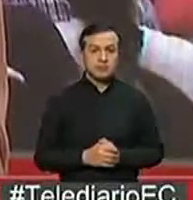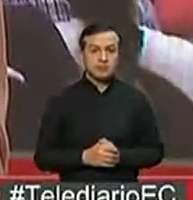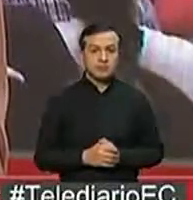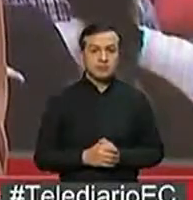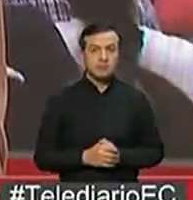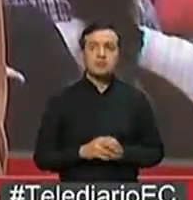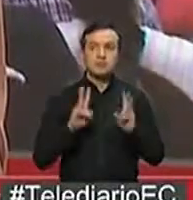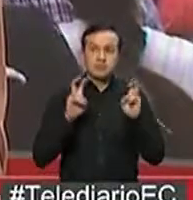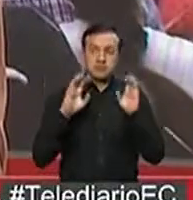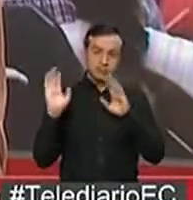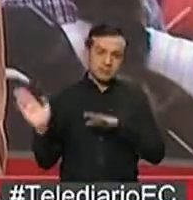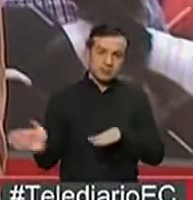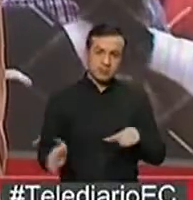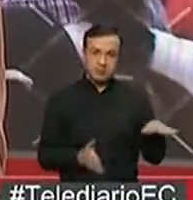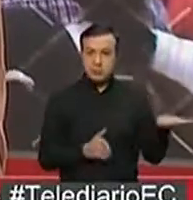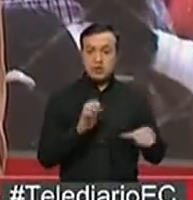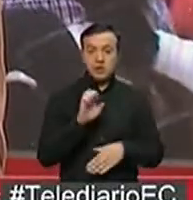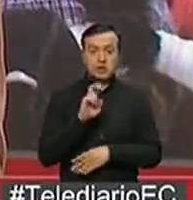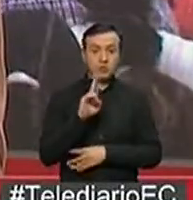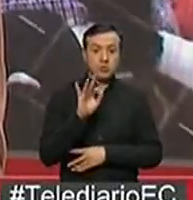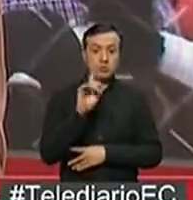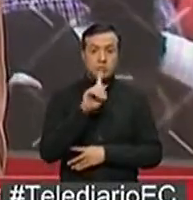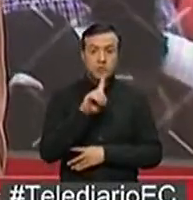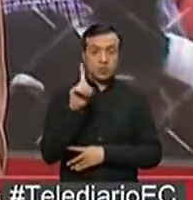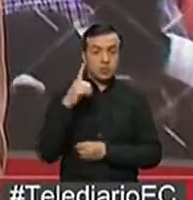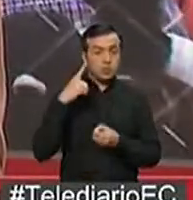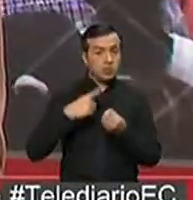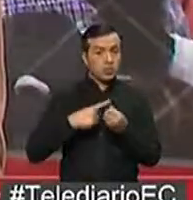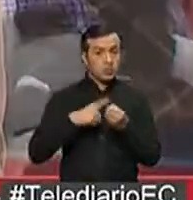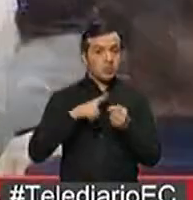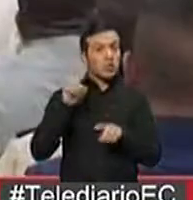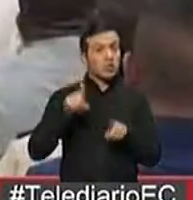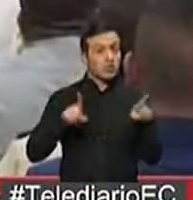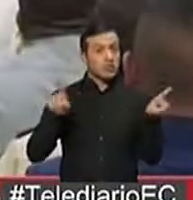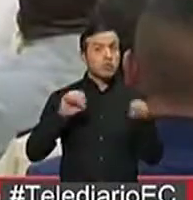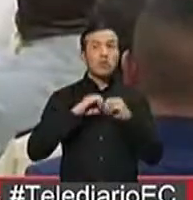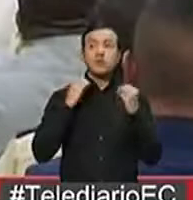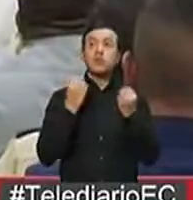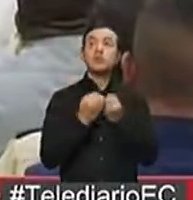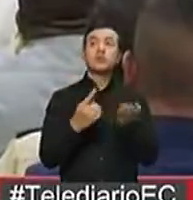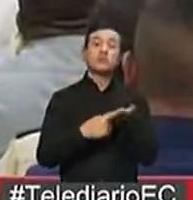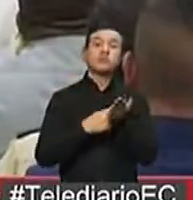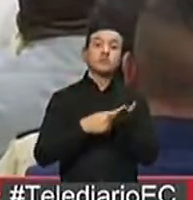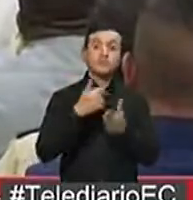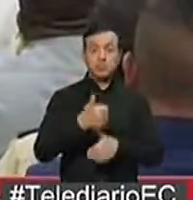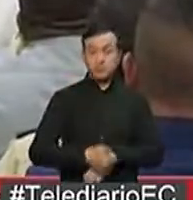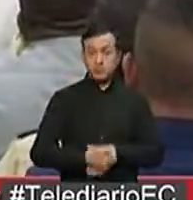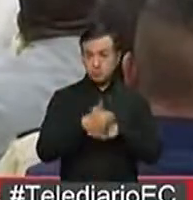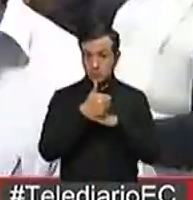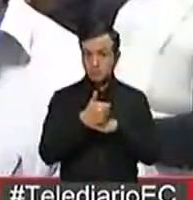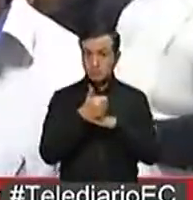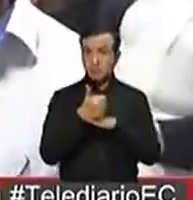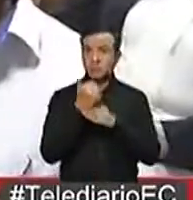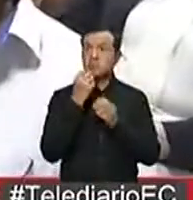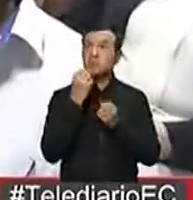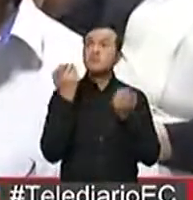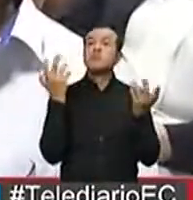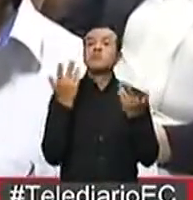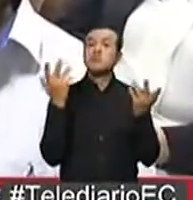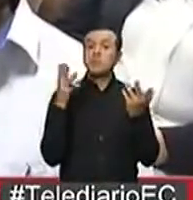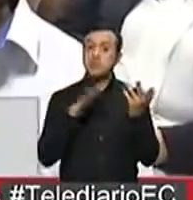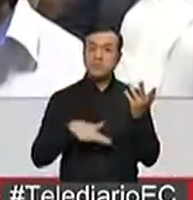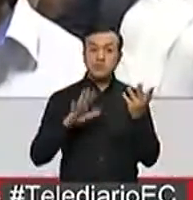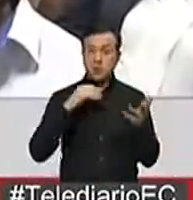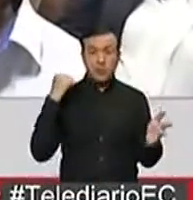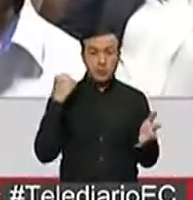Vamos a cambiar de tema. En el EQ911 en Quito, varias organizaciones se reunieron con autoridades. Indicaron que los siniestros de tránsito